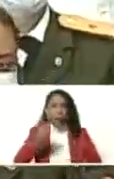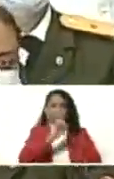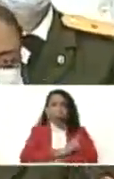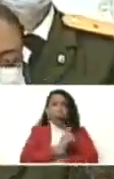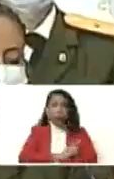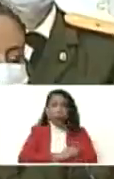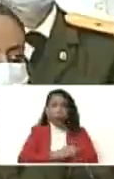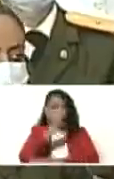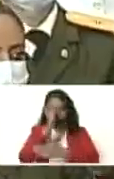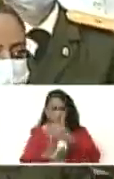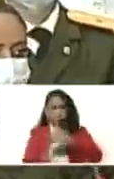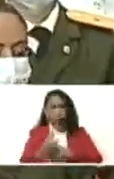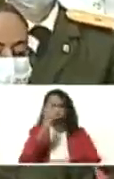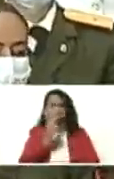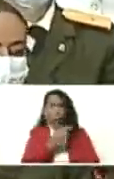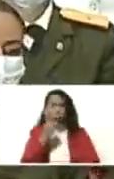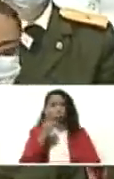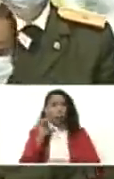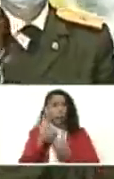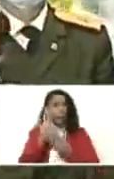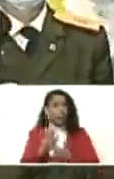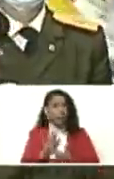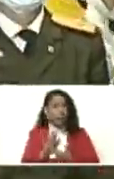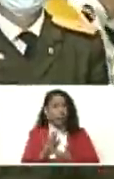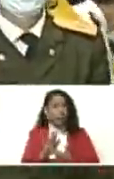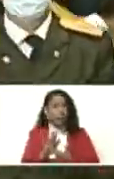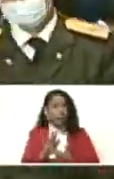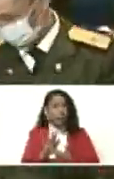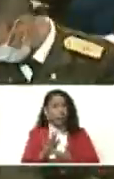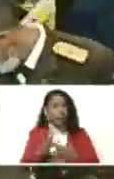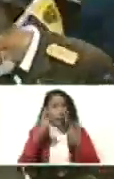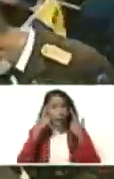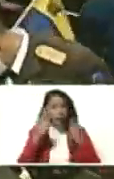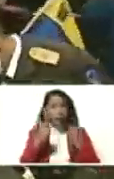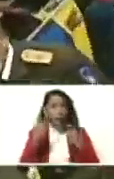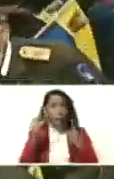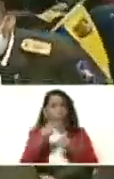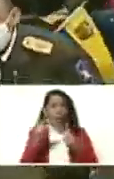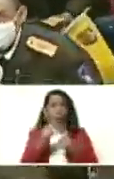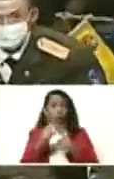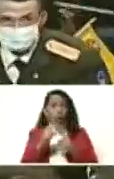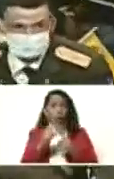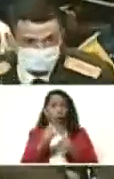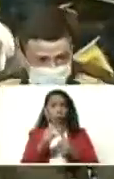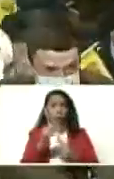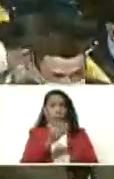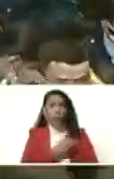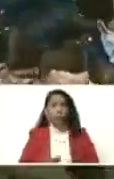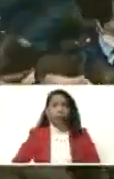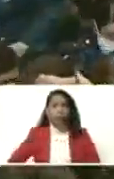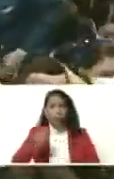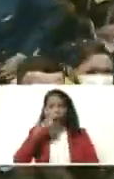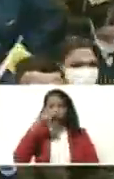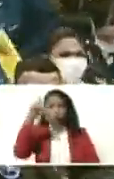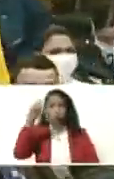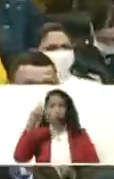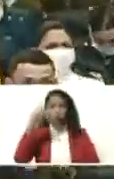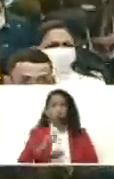obediencia y compromiso. Reiteraron además el increíble potencial humano Palabras que cuenta Venezuela. Del ciudadano Nicolás Maduro Moros,